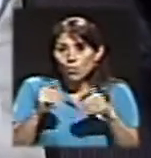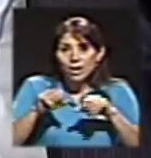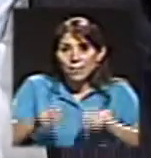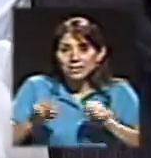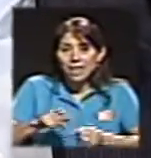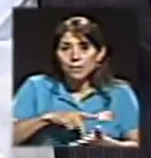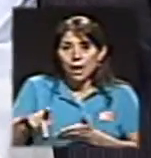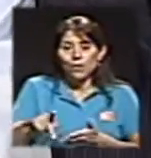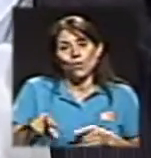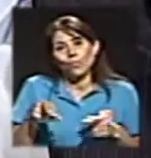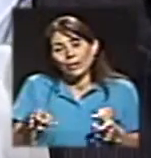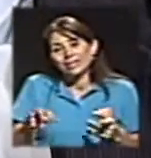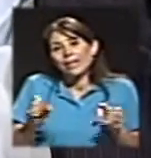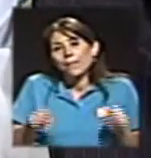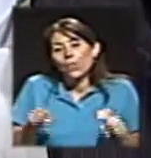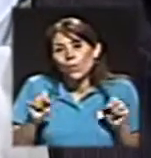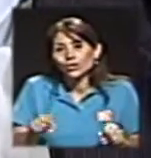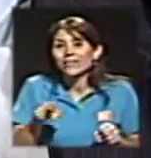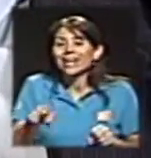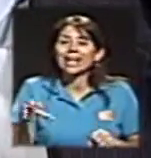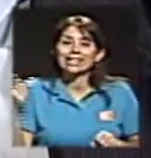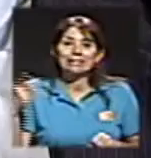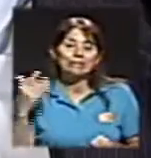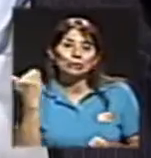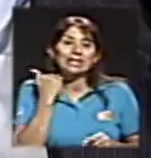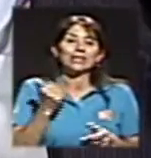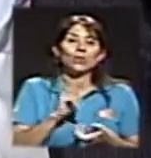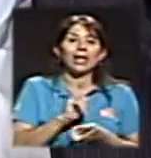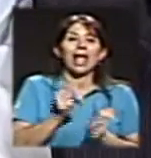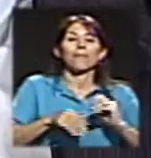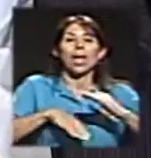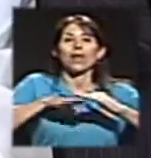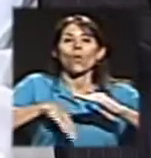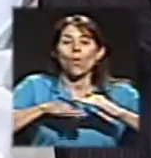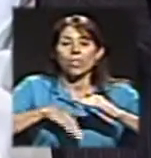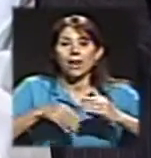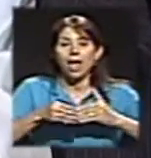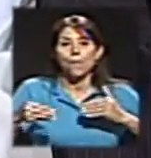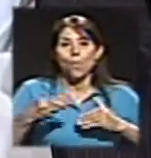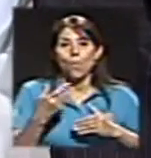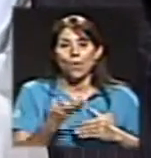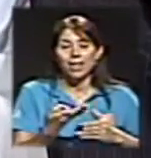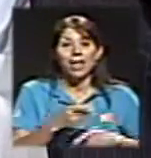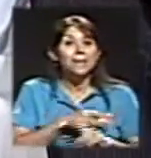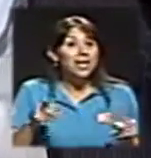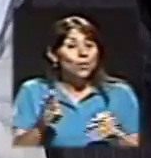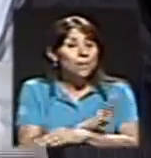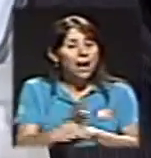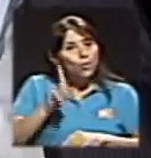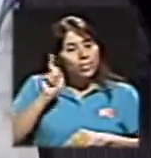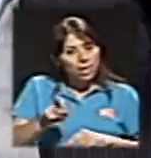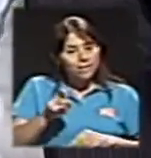Tiene una exposición probable a un riesgo cambiario, que es diferente, sí, pero que el banco tiene que valorar dentro de su